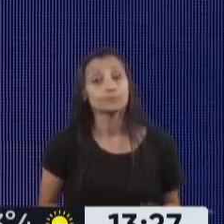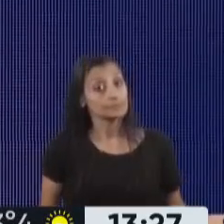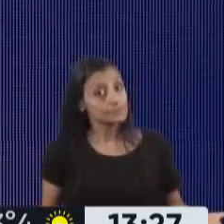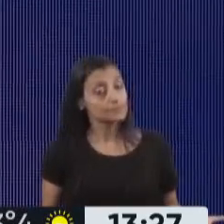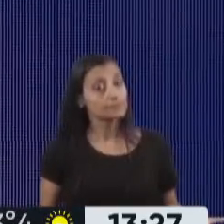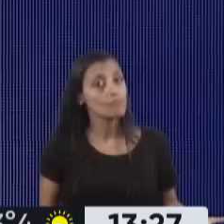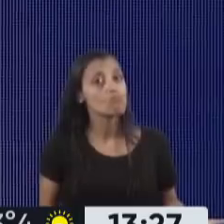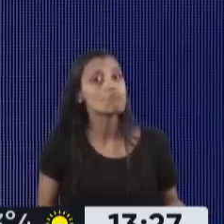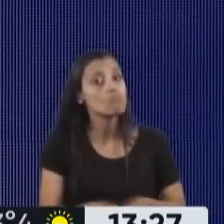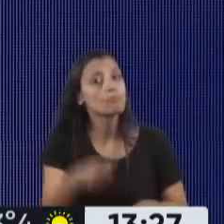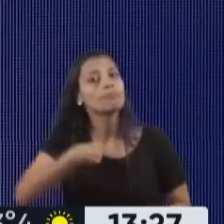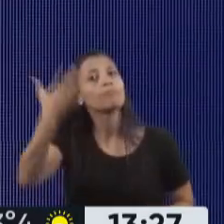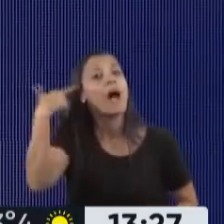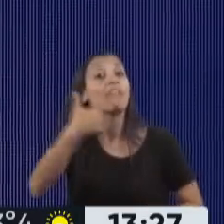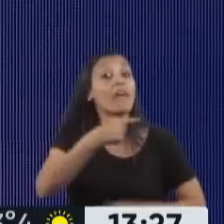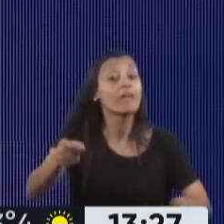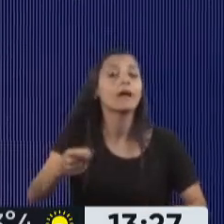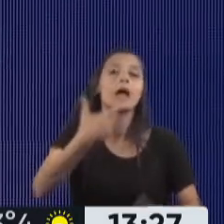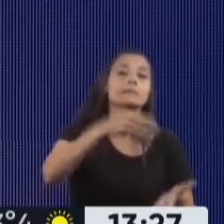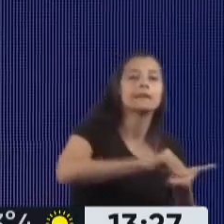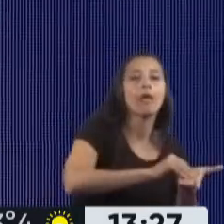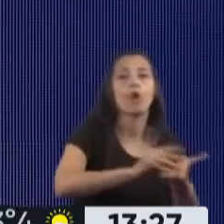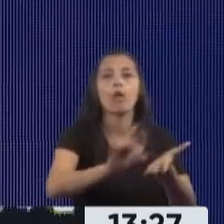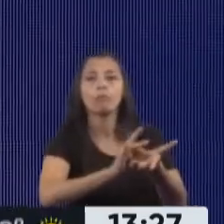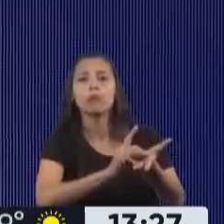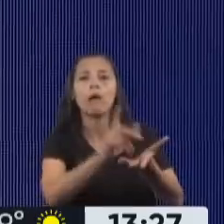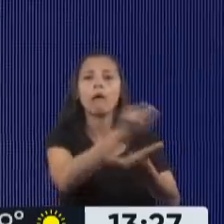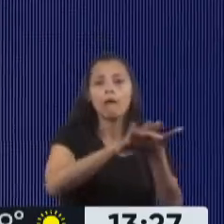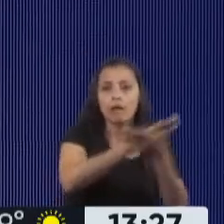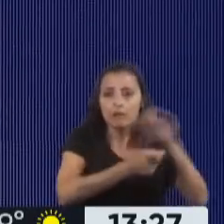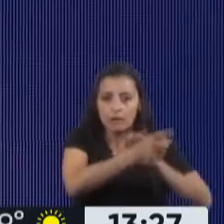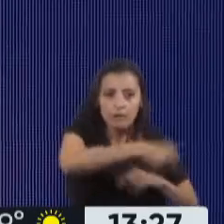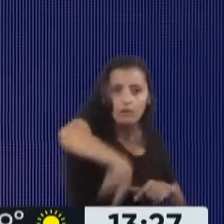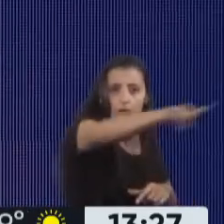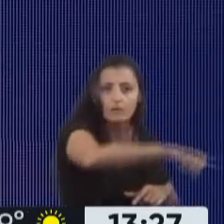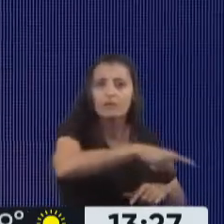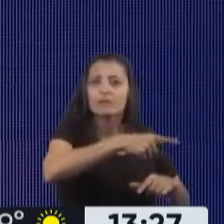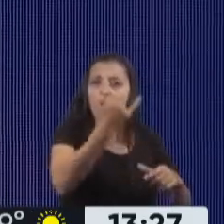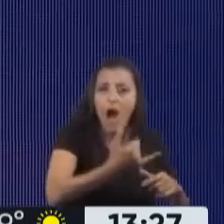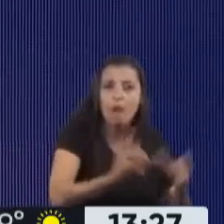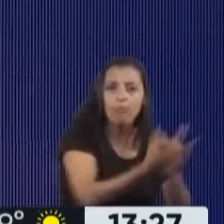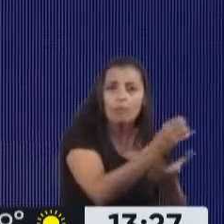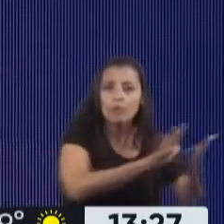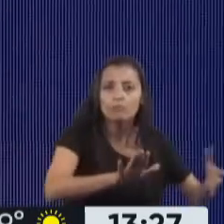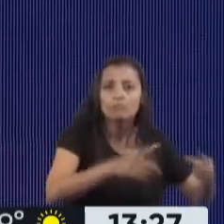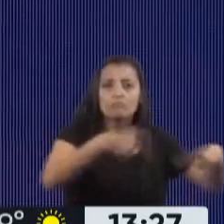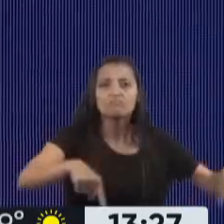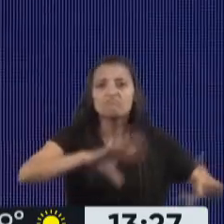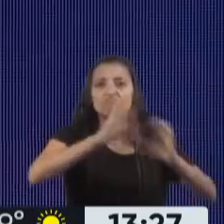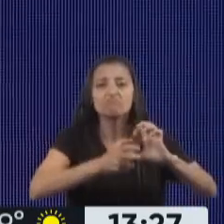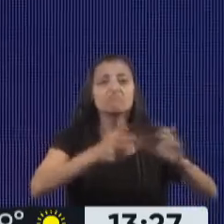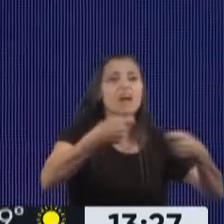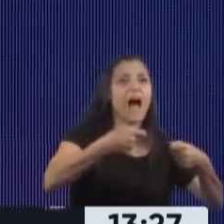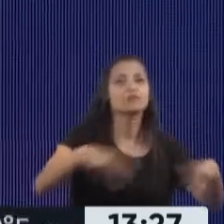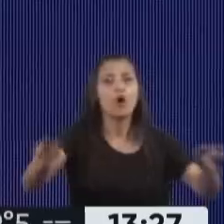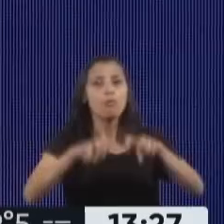Digo, porque cuando decía que si los degenerados fiscales hacían cosas que dañaban el equilibrio fiscal, te decía, no se